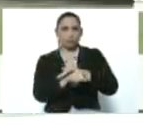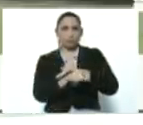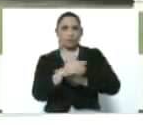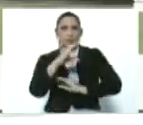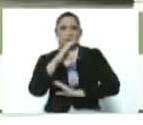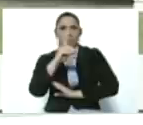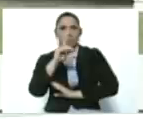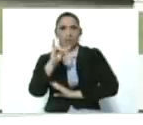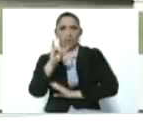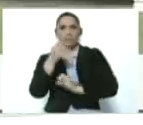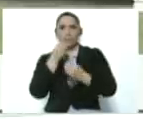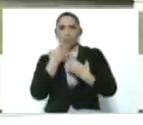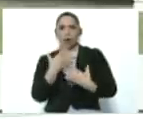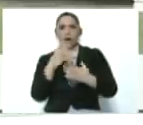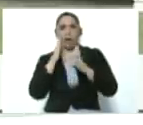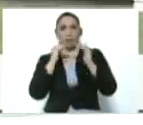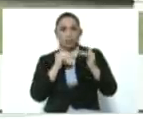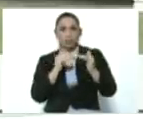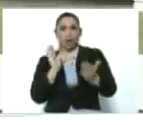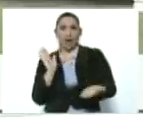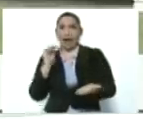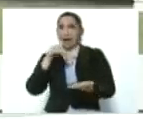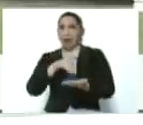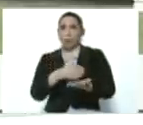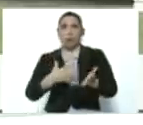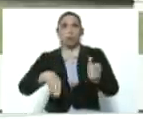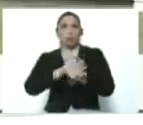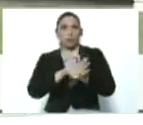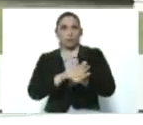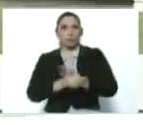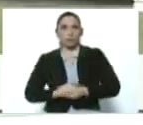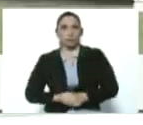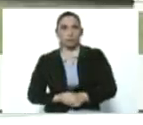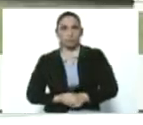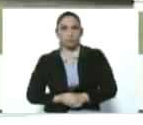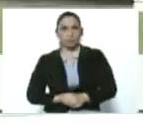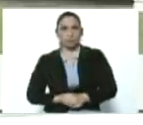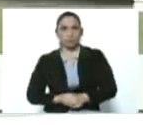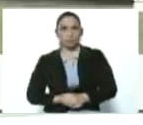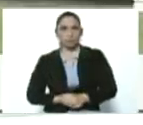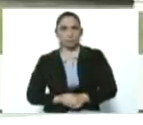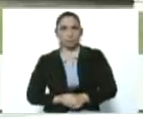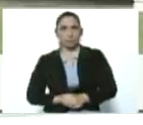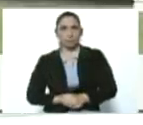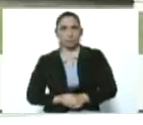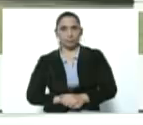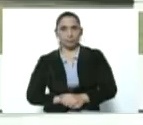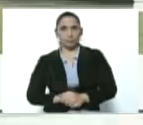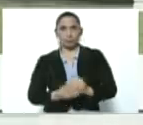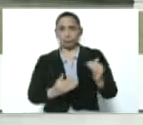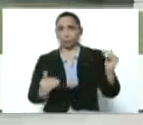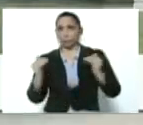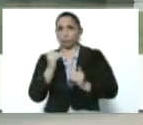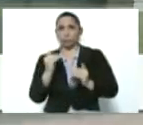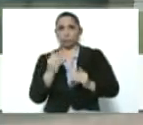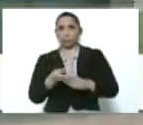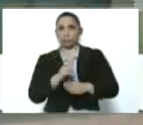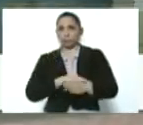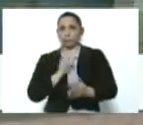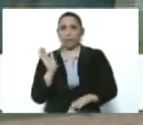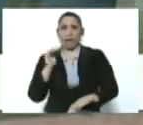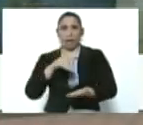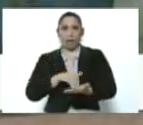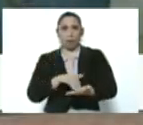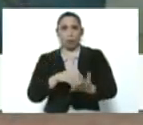buen resguardo ara wara wara ua estado aragua está careciendo los casos en aragua pero todo es